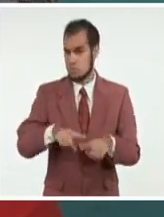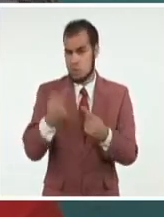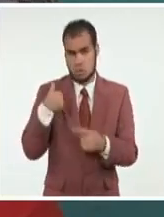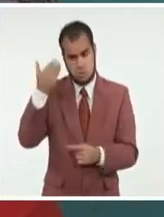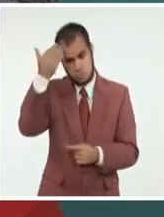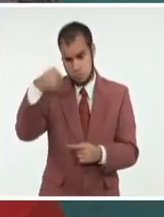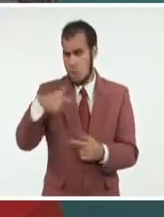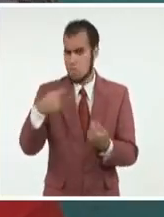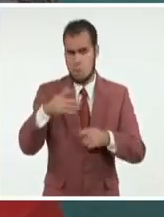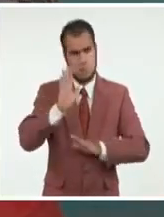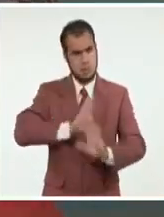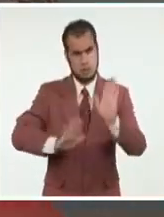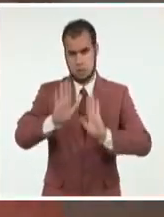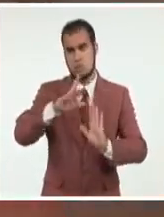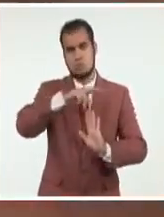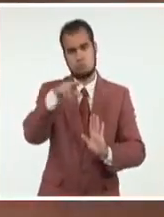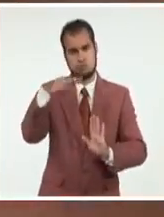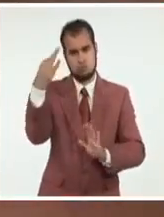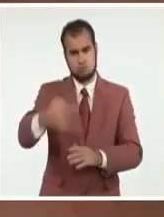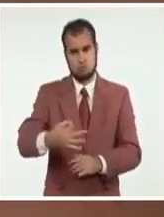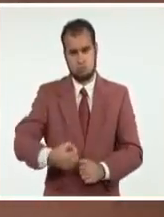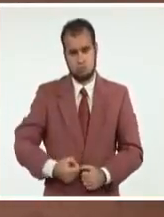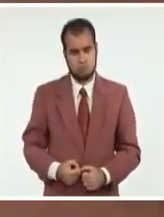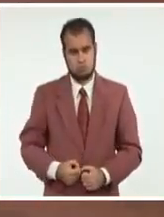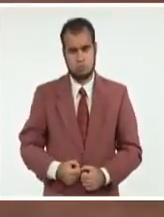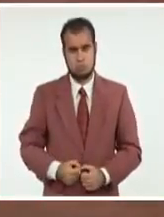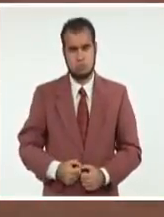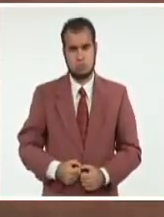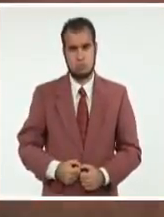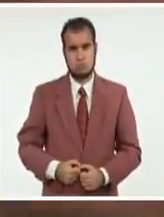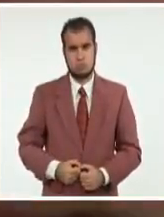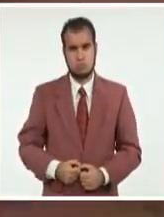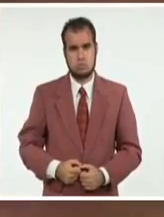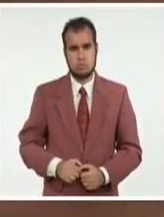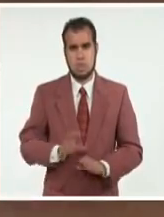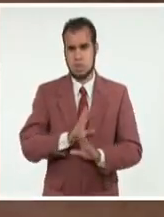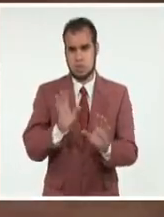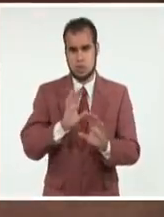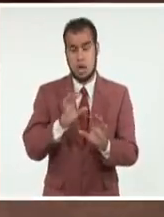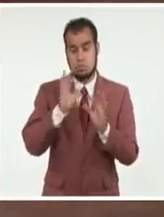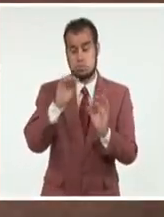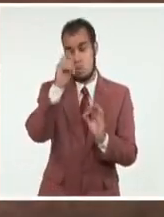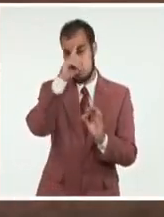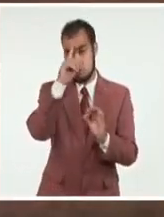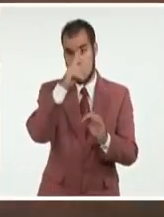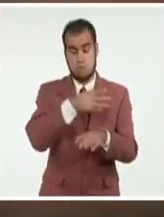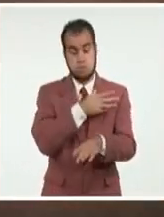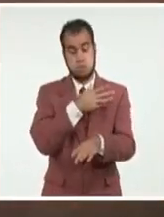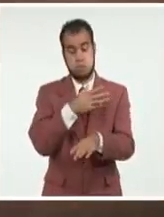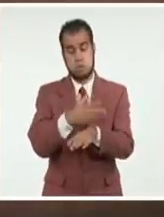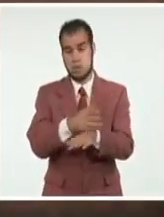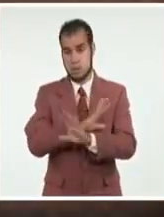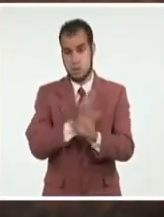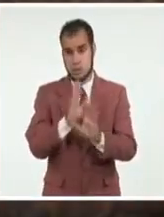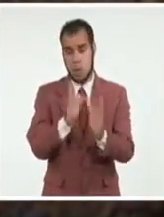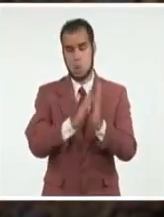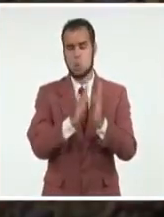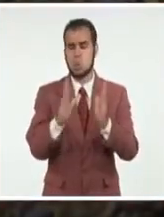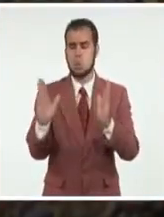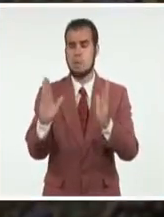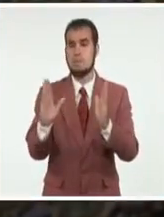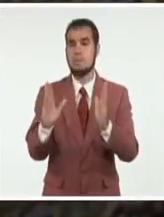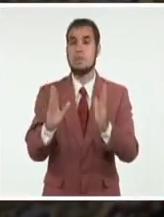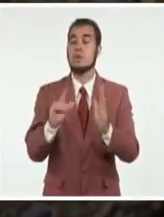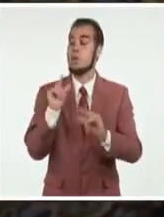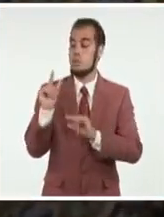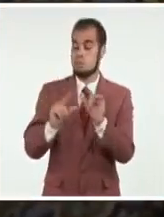defendiendo la revolución hasta la última sangre. Varios días pasaron luego de aquel domingo y estos miembros del Ministerio del Interior muestran